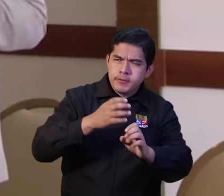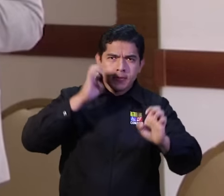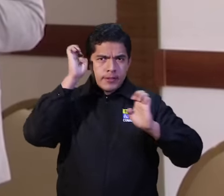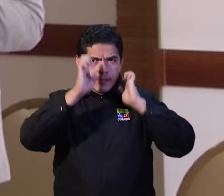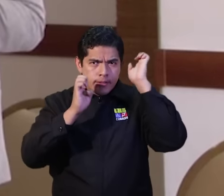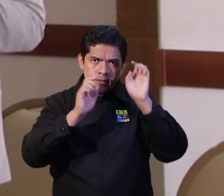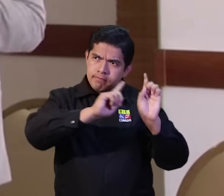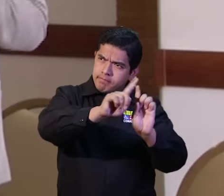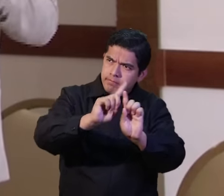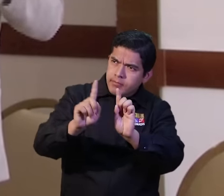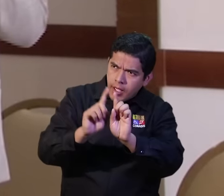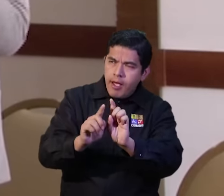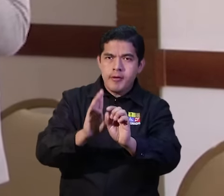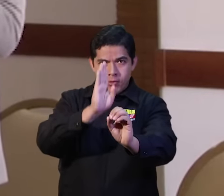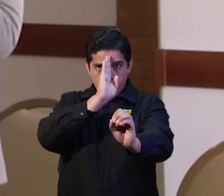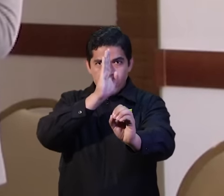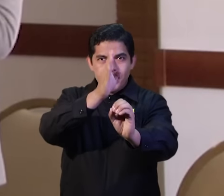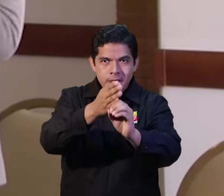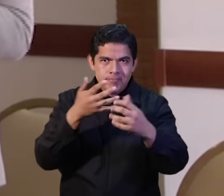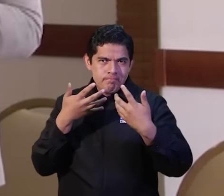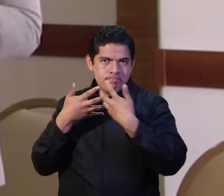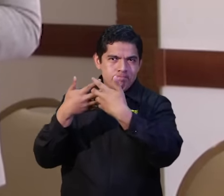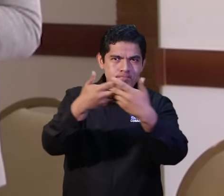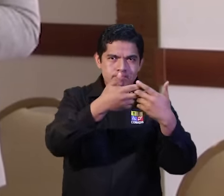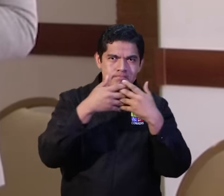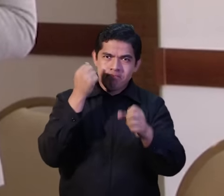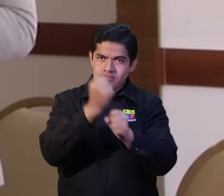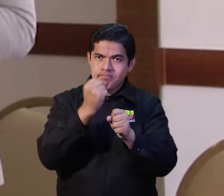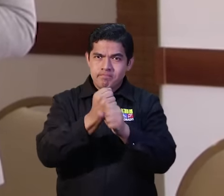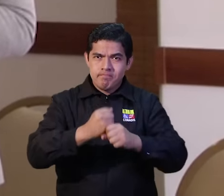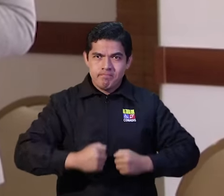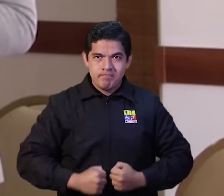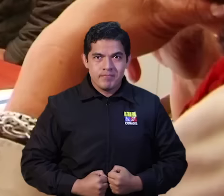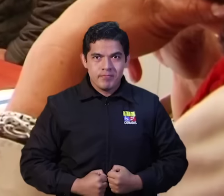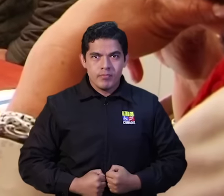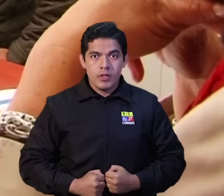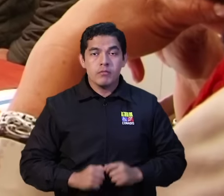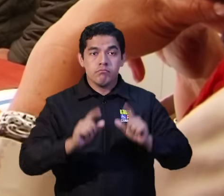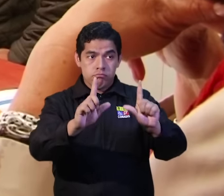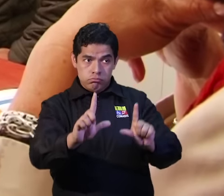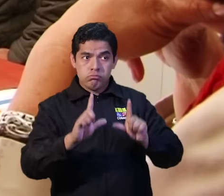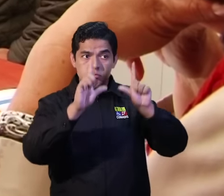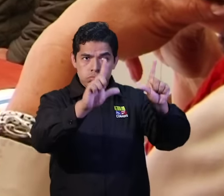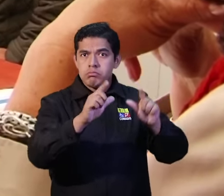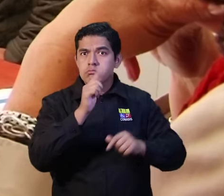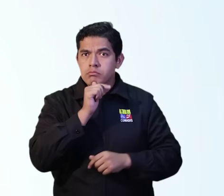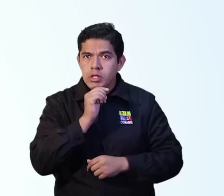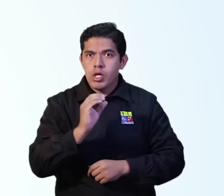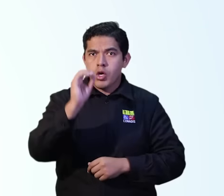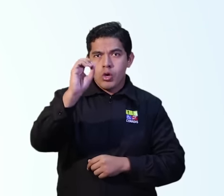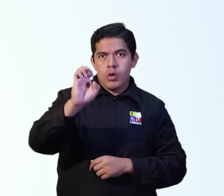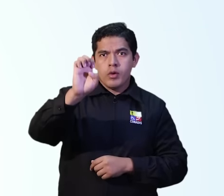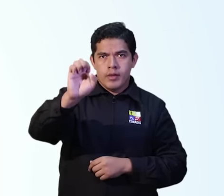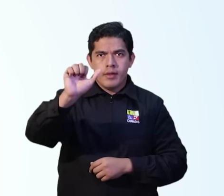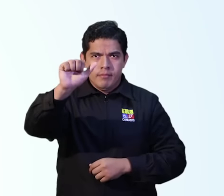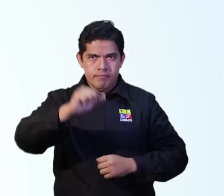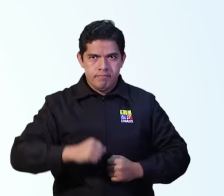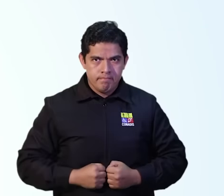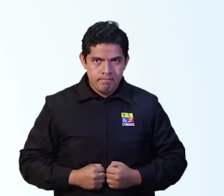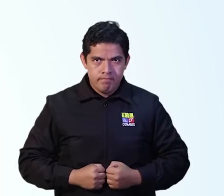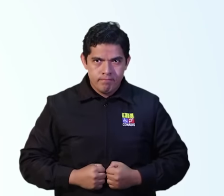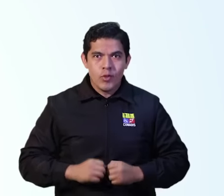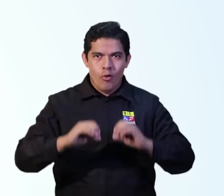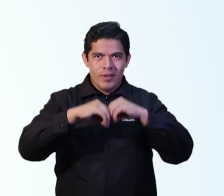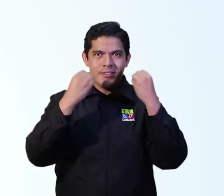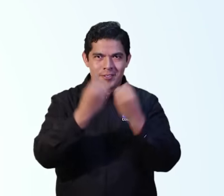perspectivas estratégicas que vayan cohesionando lo que estamos haciendo. La certificación es otorgada por la Organización de